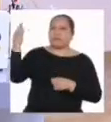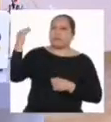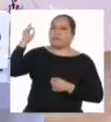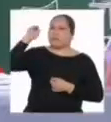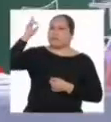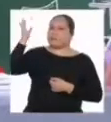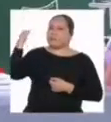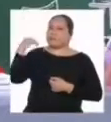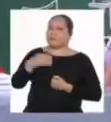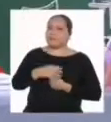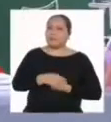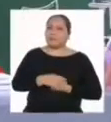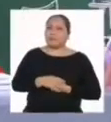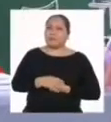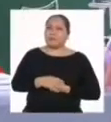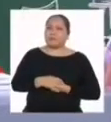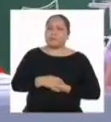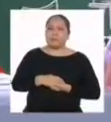profesora.